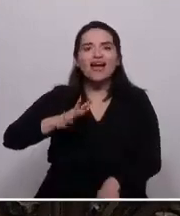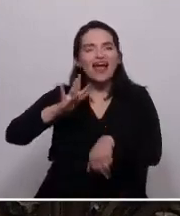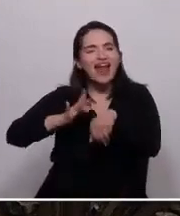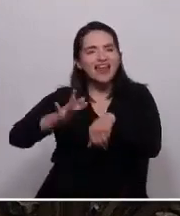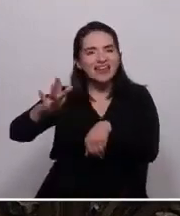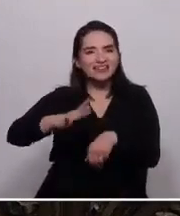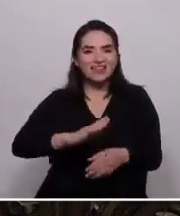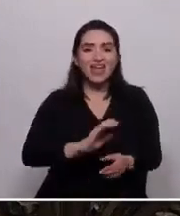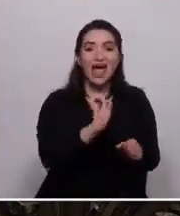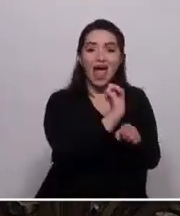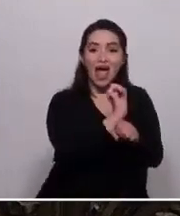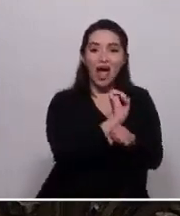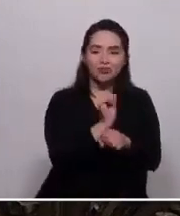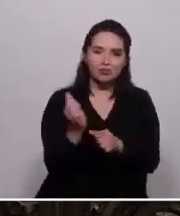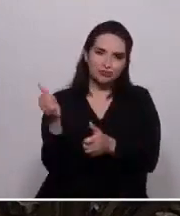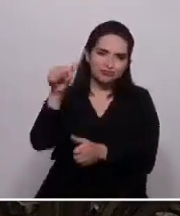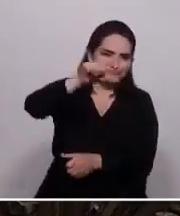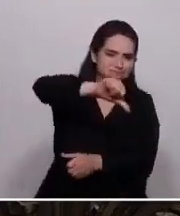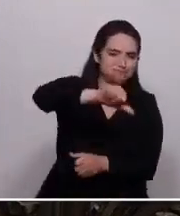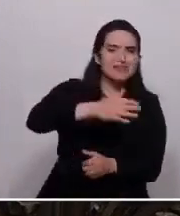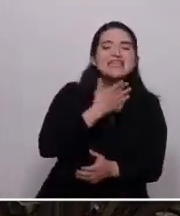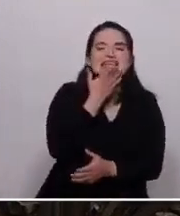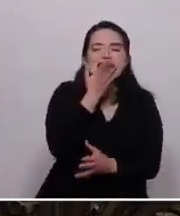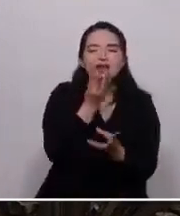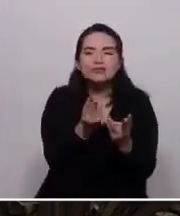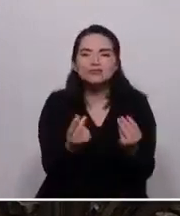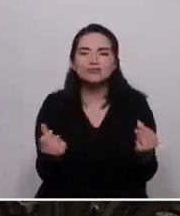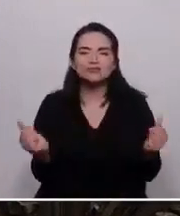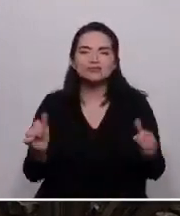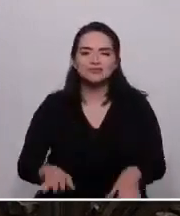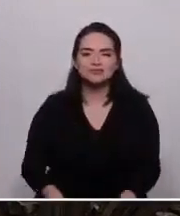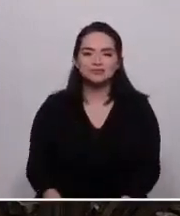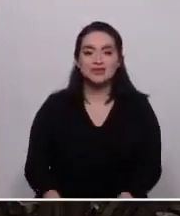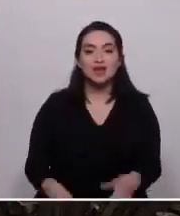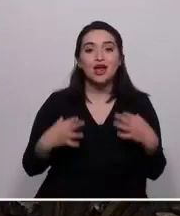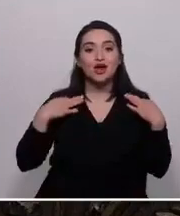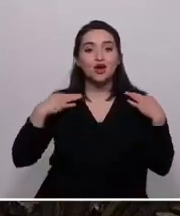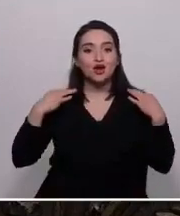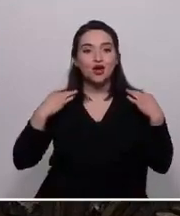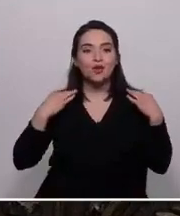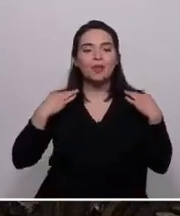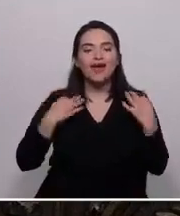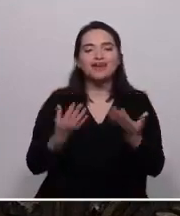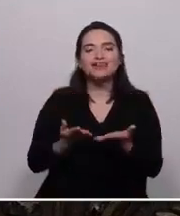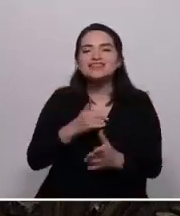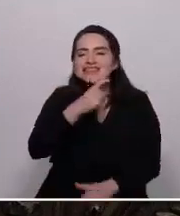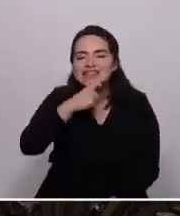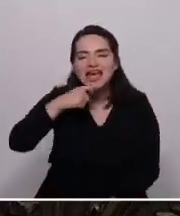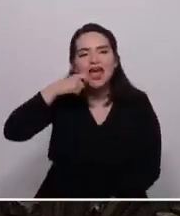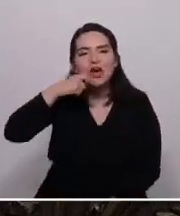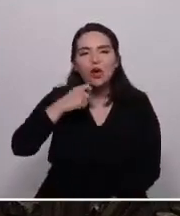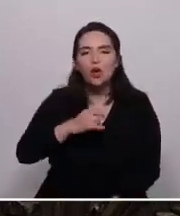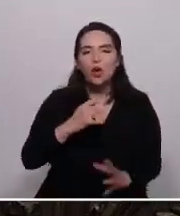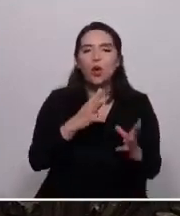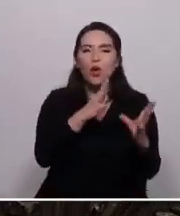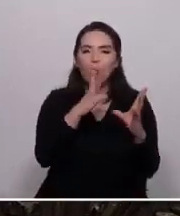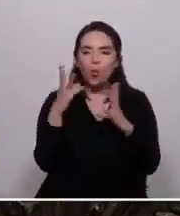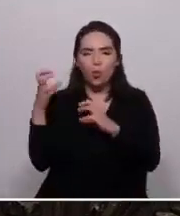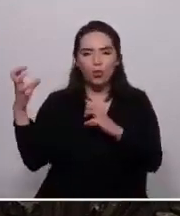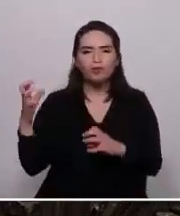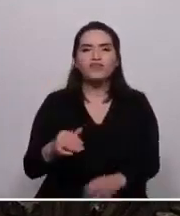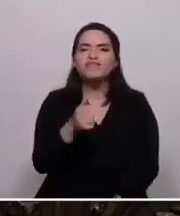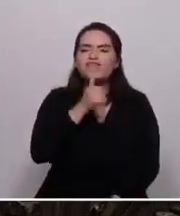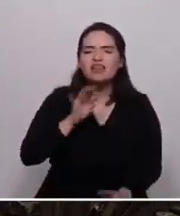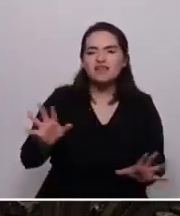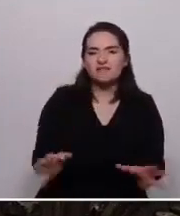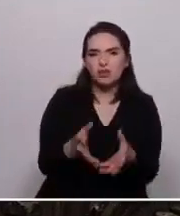hielo. La ropa secándose al lado de la cocina leña, pasándose a humo, la falta de verduras y frutas, la dieta de